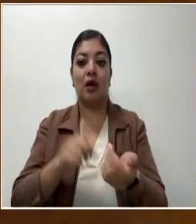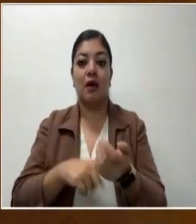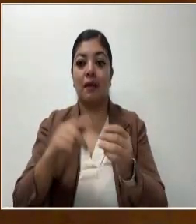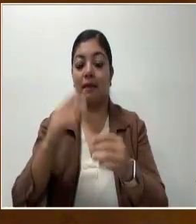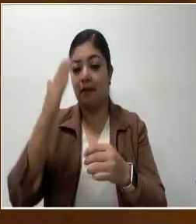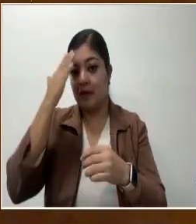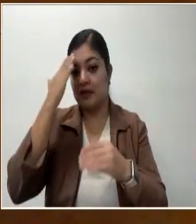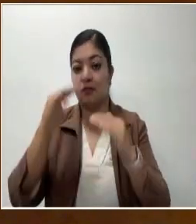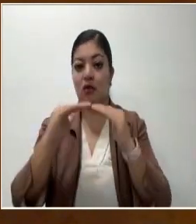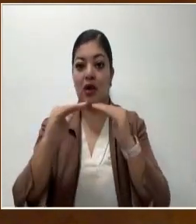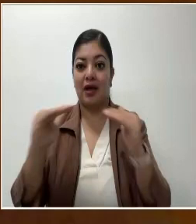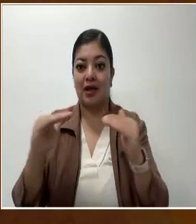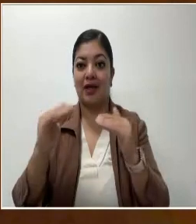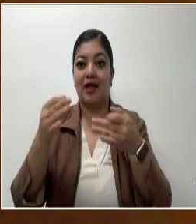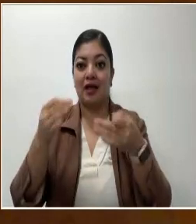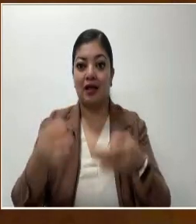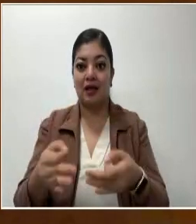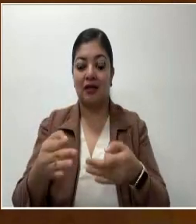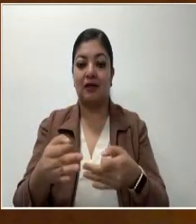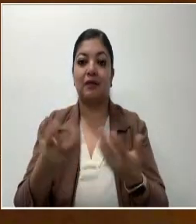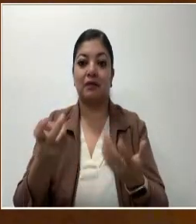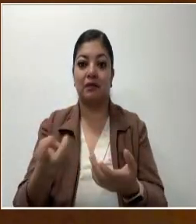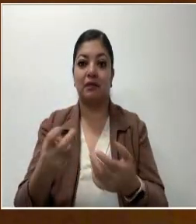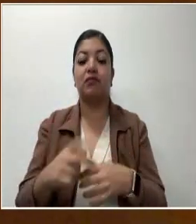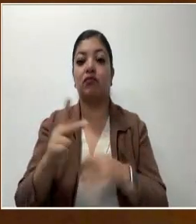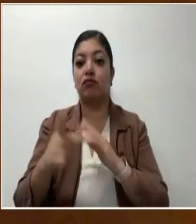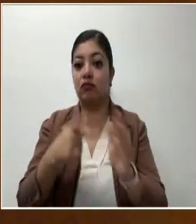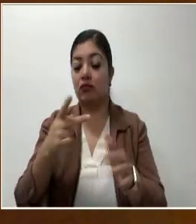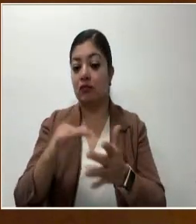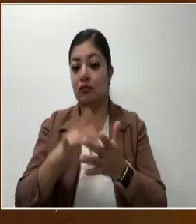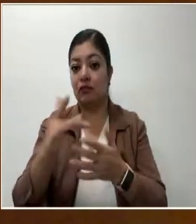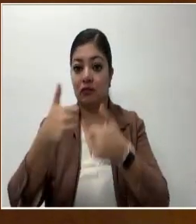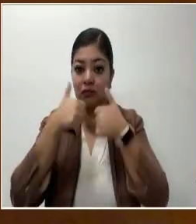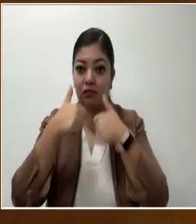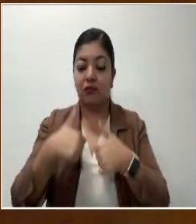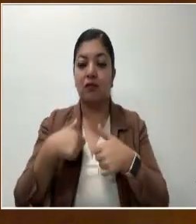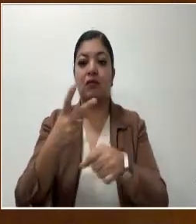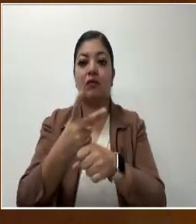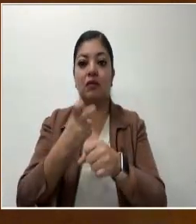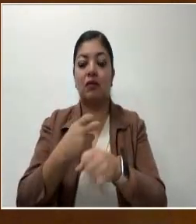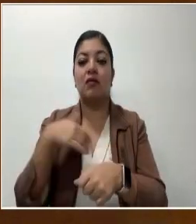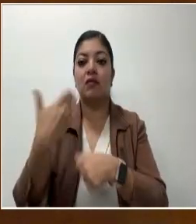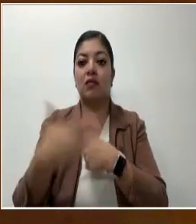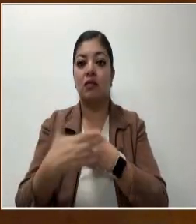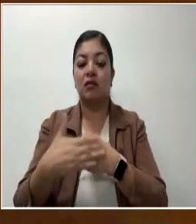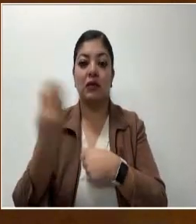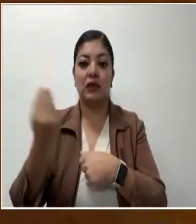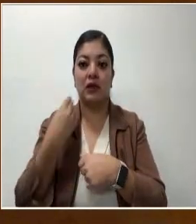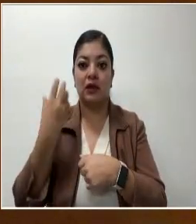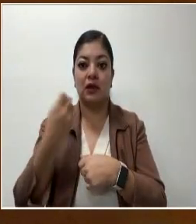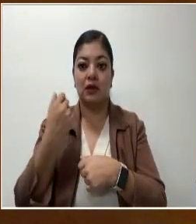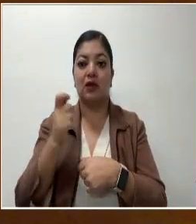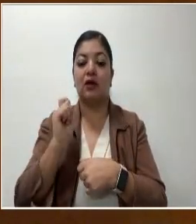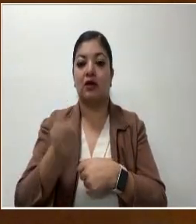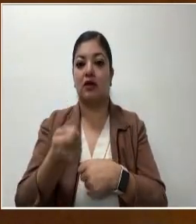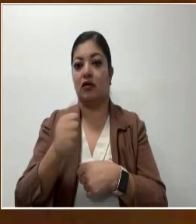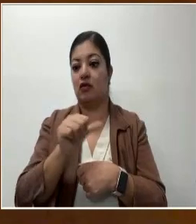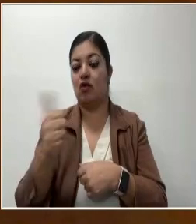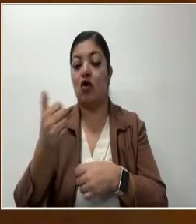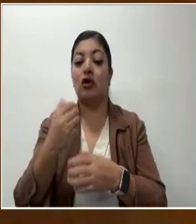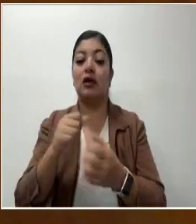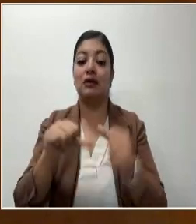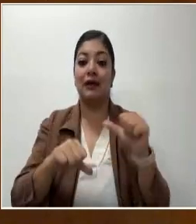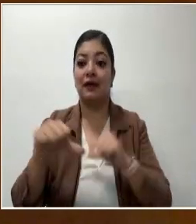elección como lo pretende el promovente nuevamente agradecemos tu atención y te invitamos a que nos sigas acompañando en las sesiones públicas de resolución y otros eventos organizados por esta